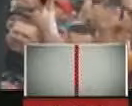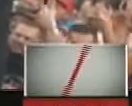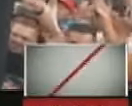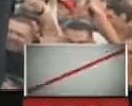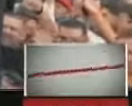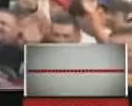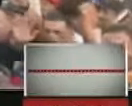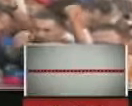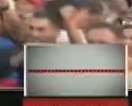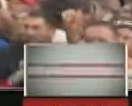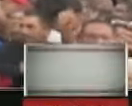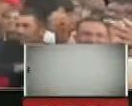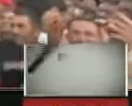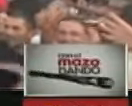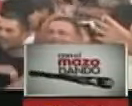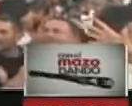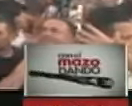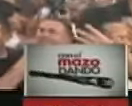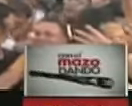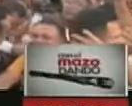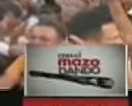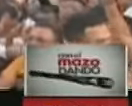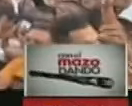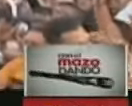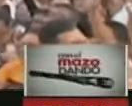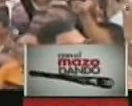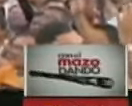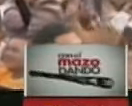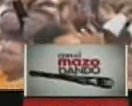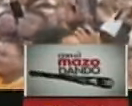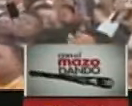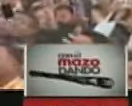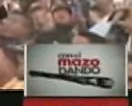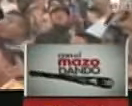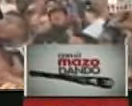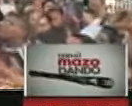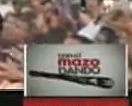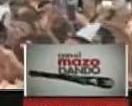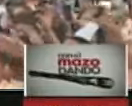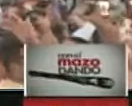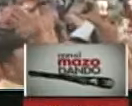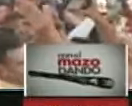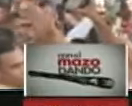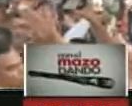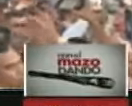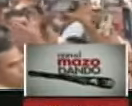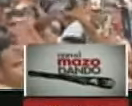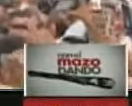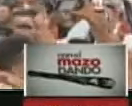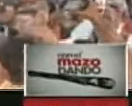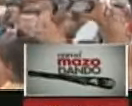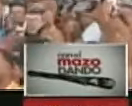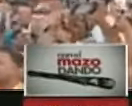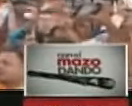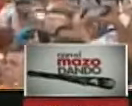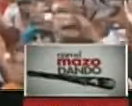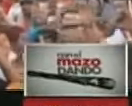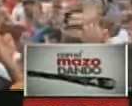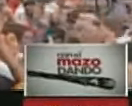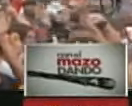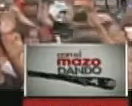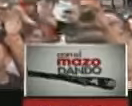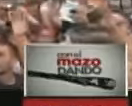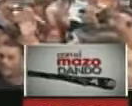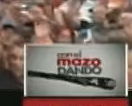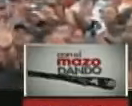compañera, si el pueblo le escribe a uno, es porque hay esperanza que la revolución atiende, resuelve, escucha. Mira,